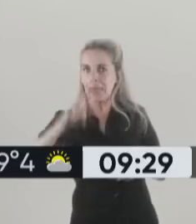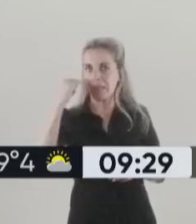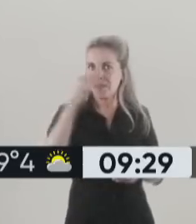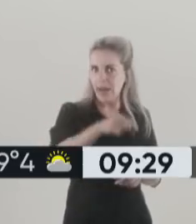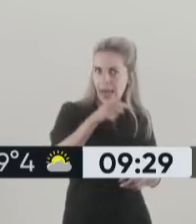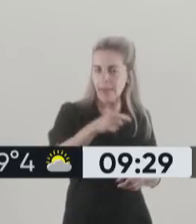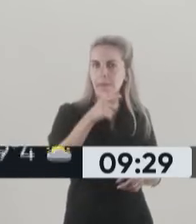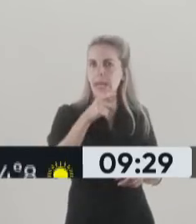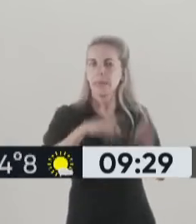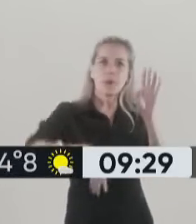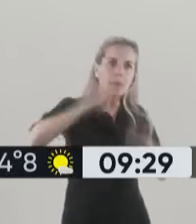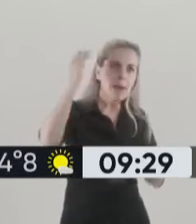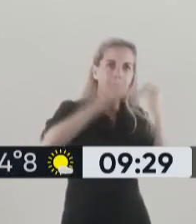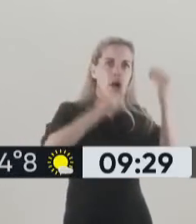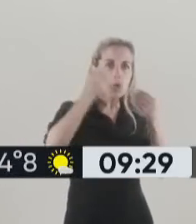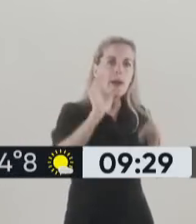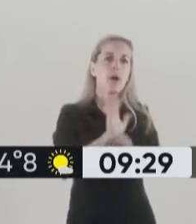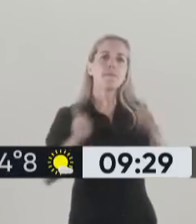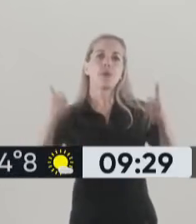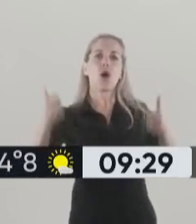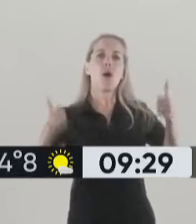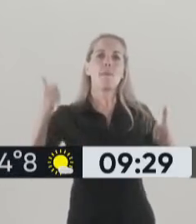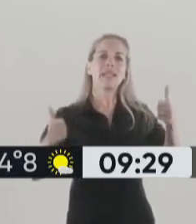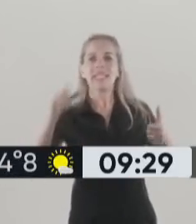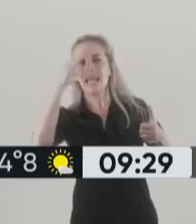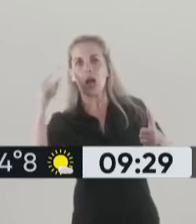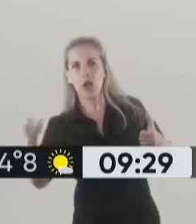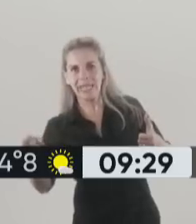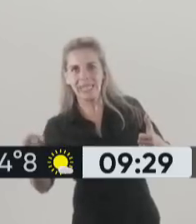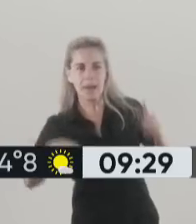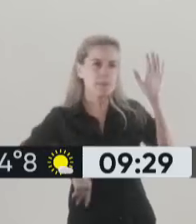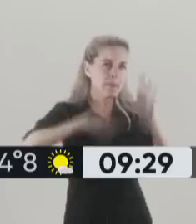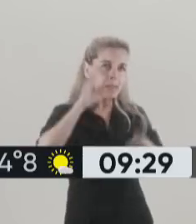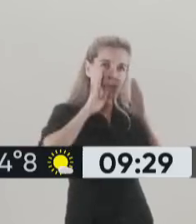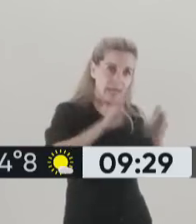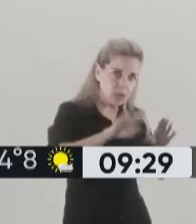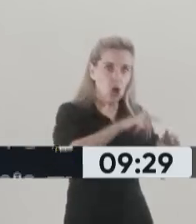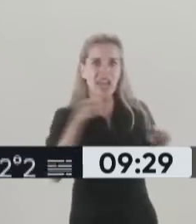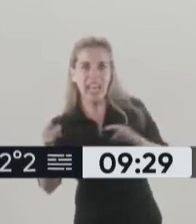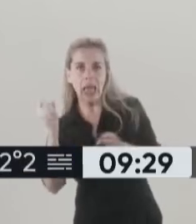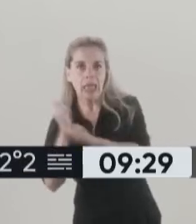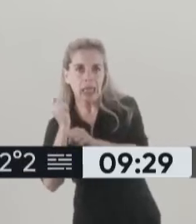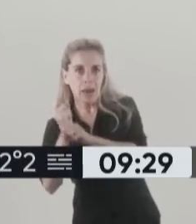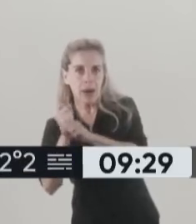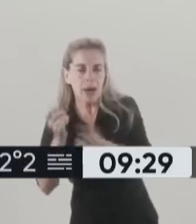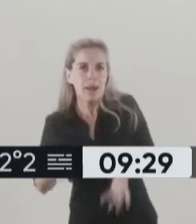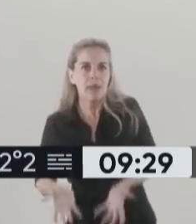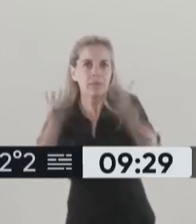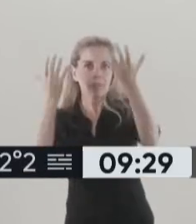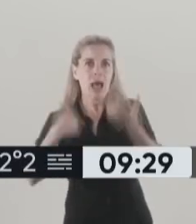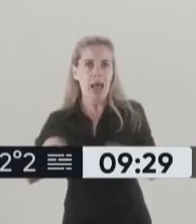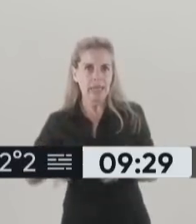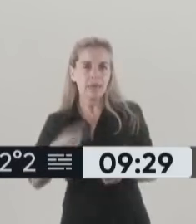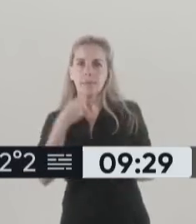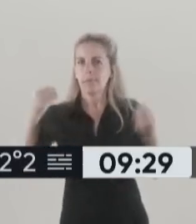más preocupados en ganarle la interna a Cristina Kirchner que en sacar el país de la crisis. En ese marco, ¿hay posibilidades de ruptura del Frente